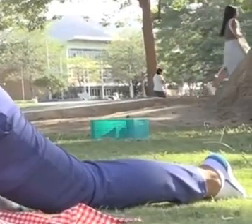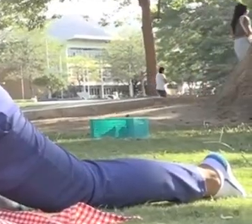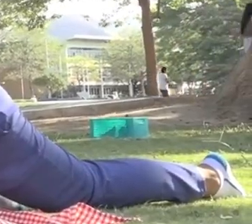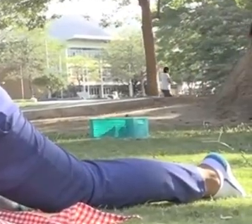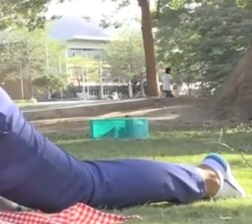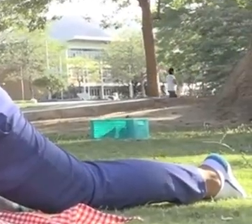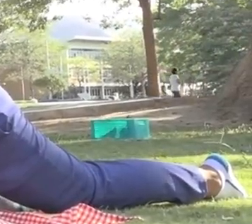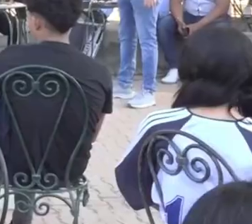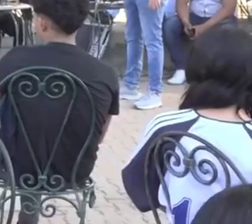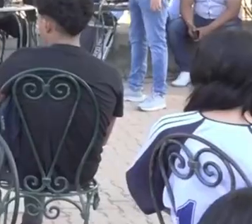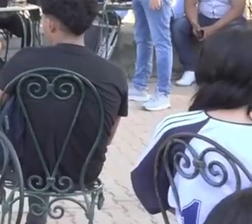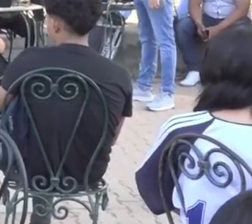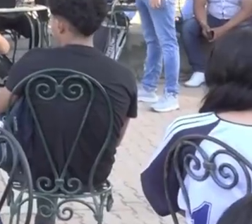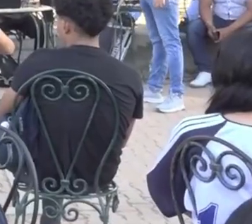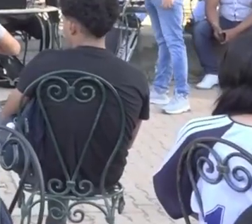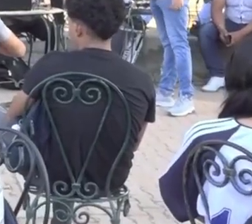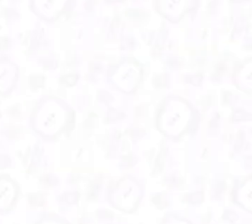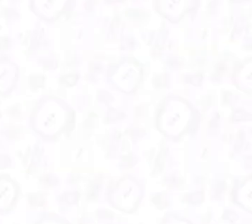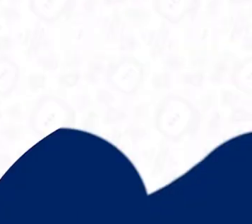Magdalena